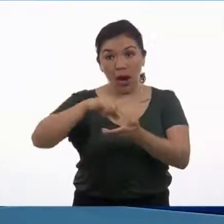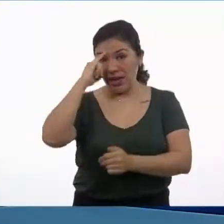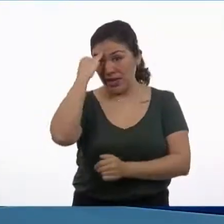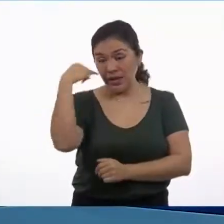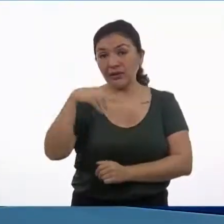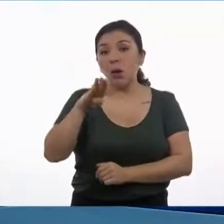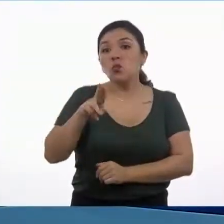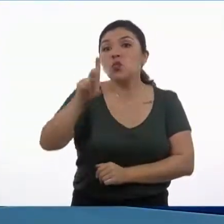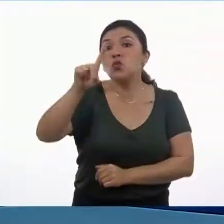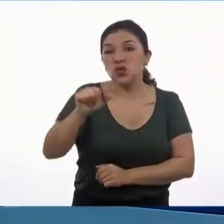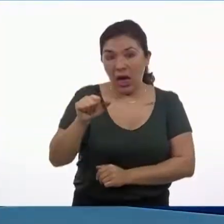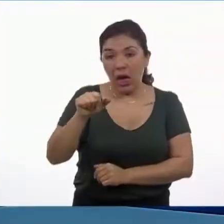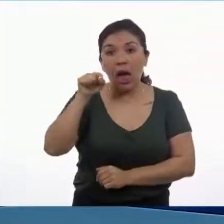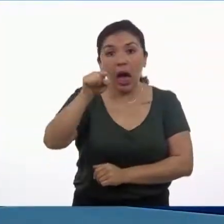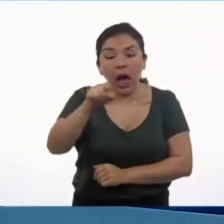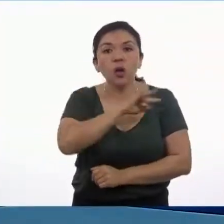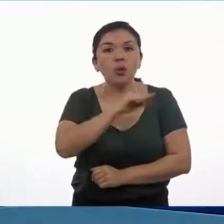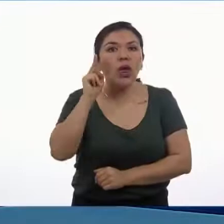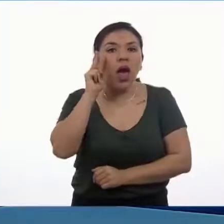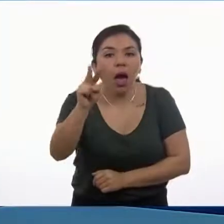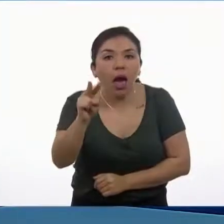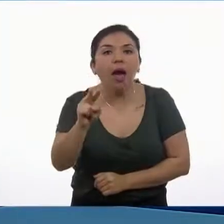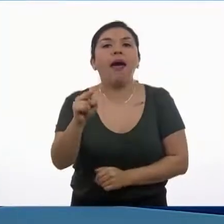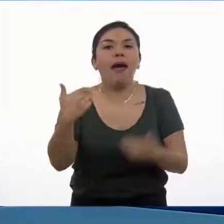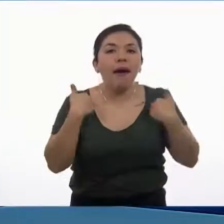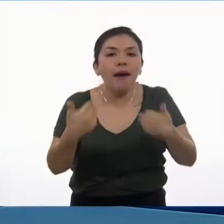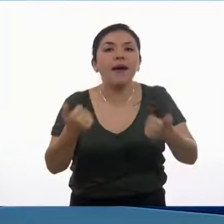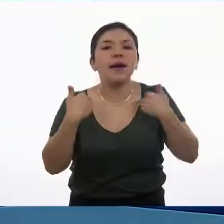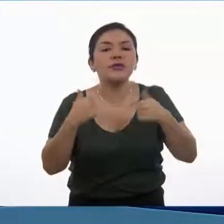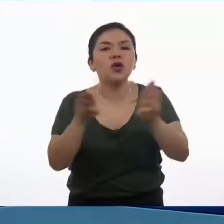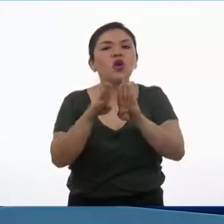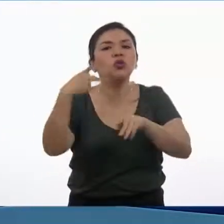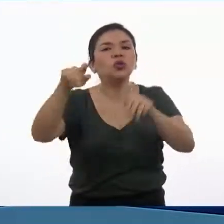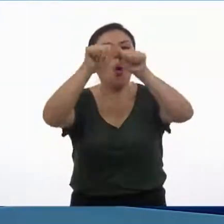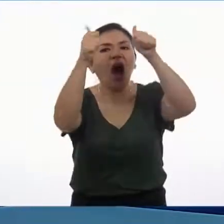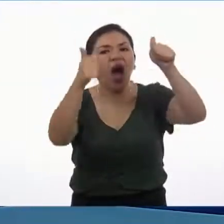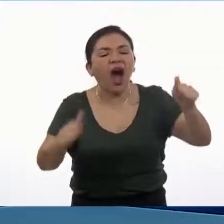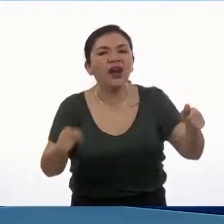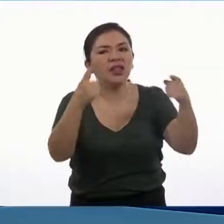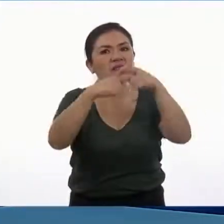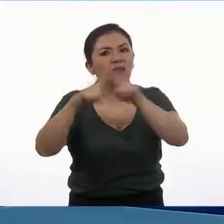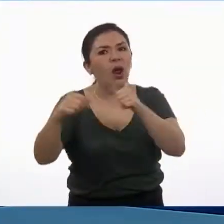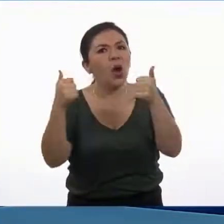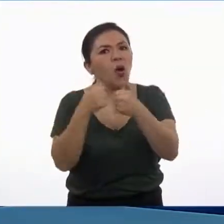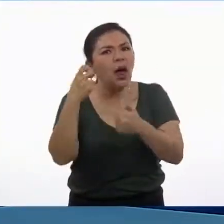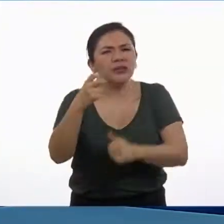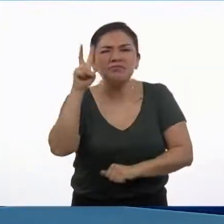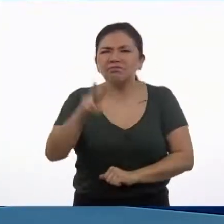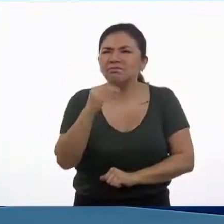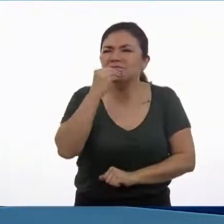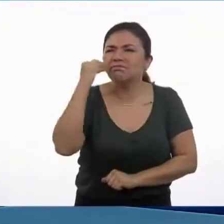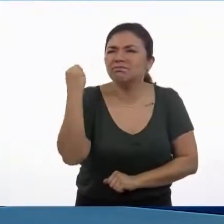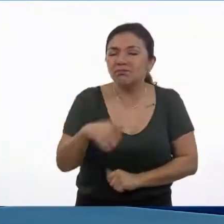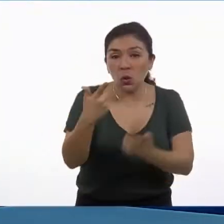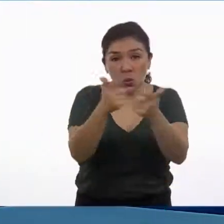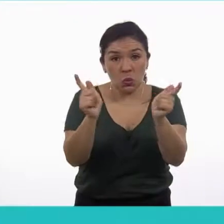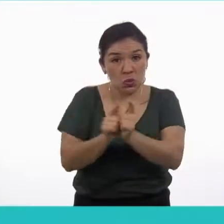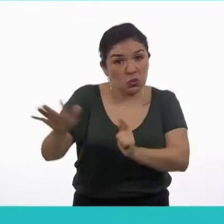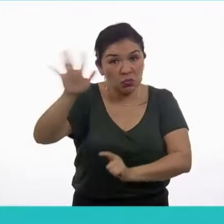Buda, lo que nos permite además apreciar el arte desarrollado por esta extraordinaria